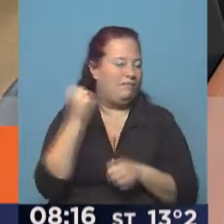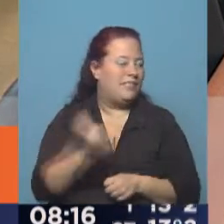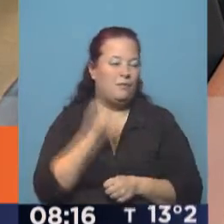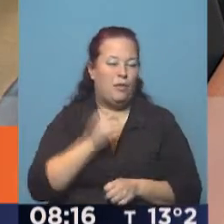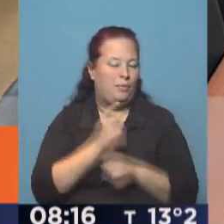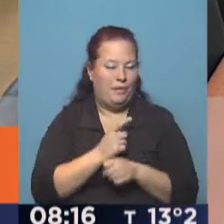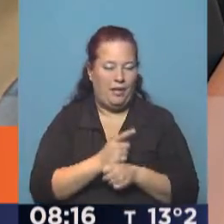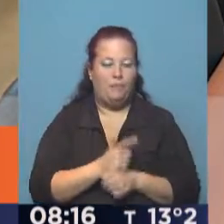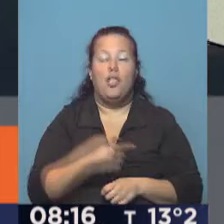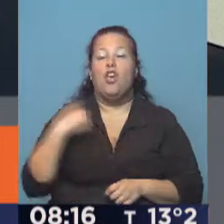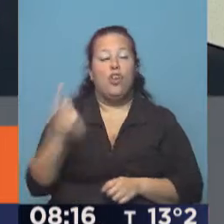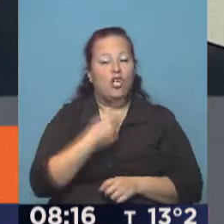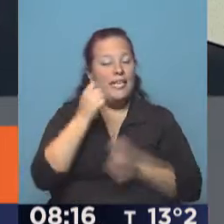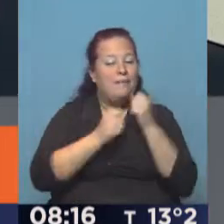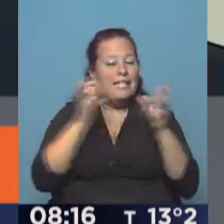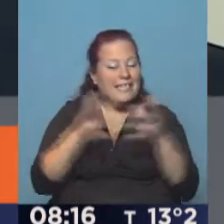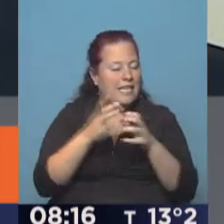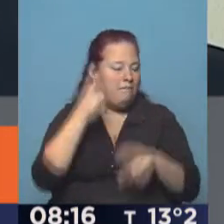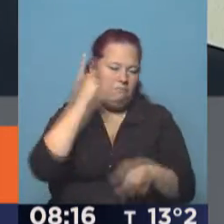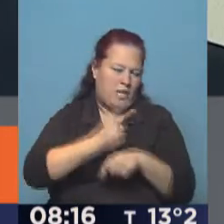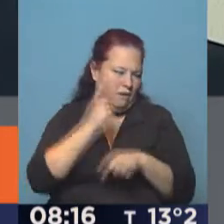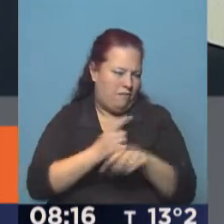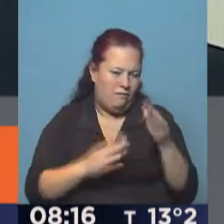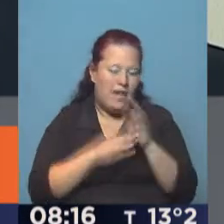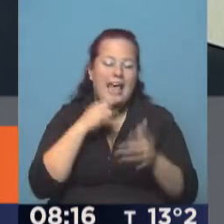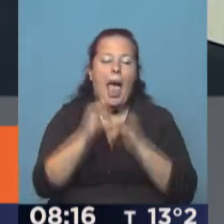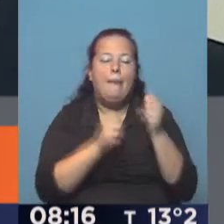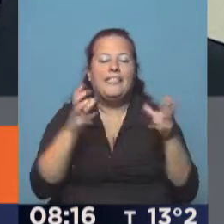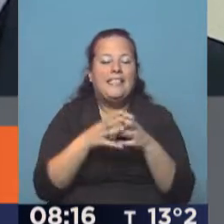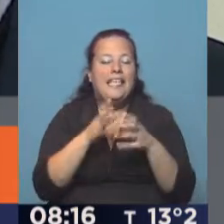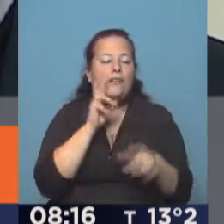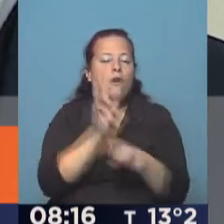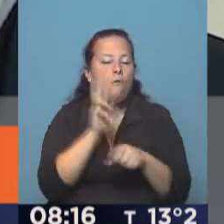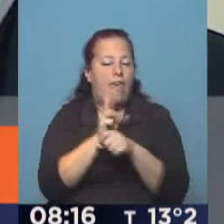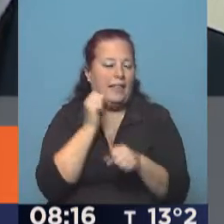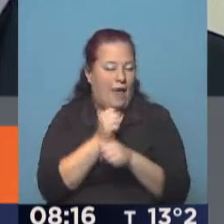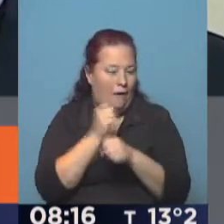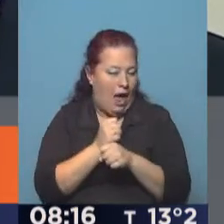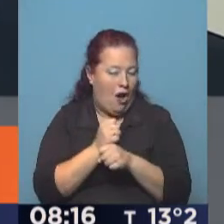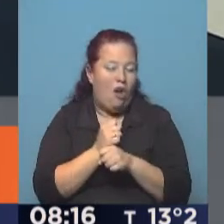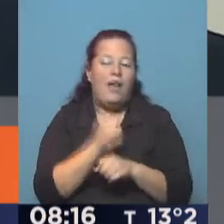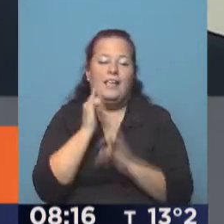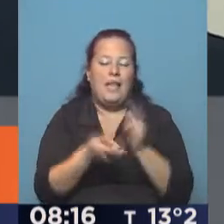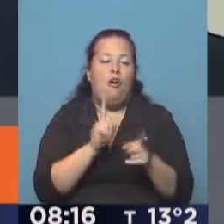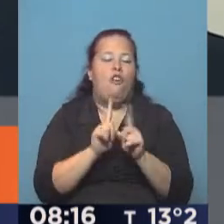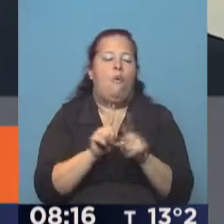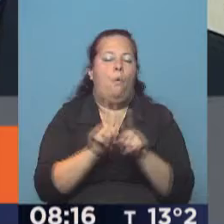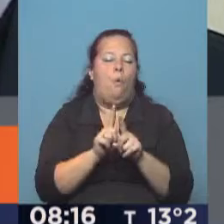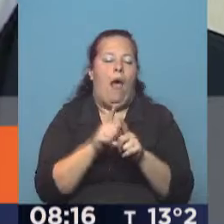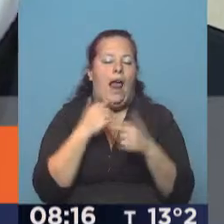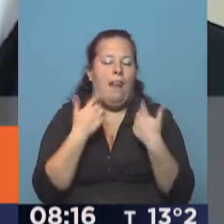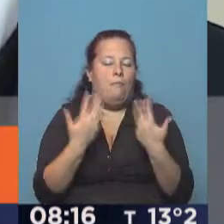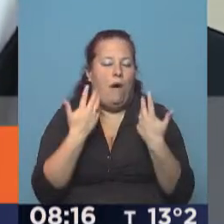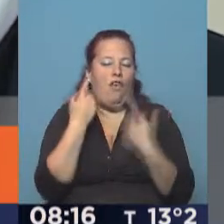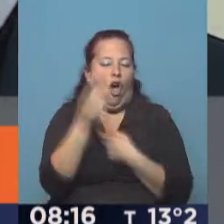fundamentalmente. Para nosotros el tema PYME era central, porque hablar de PYME es hablar de la protección del empleo y es hablar de la capacidad